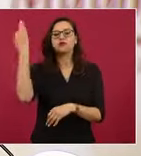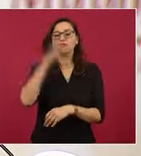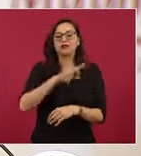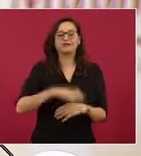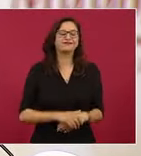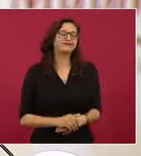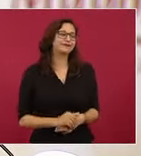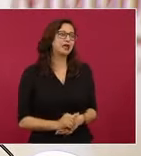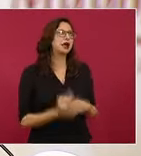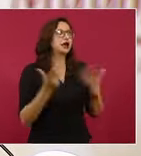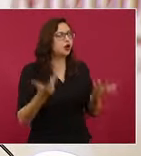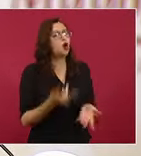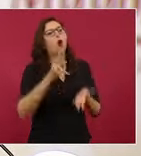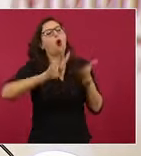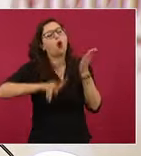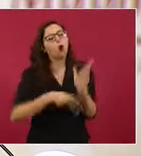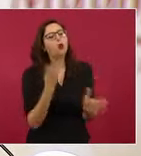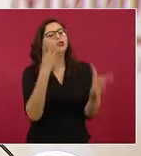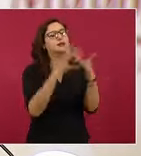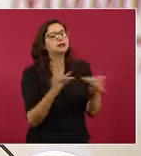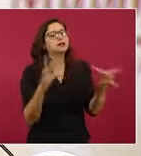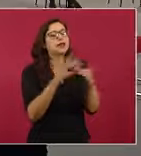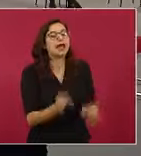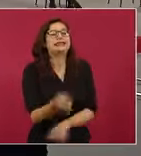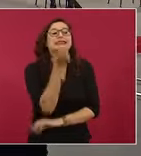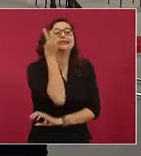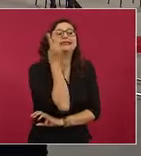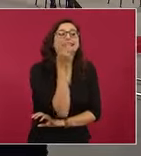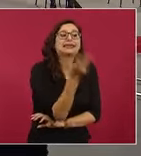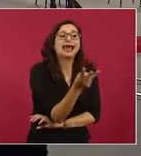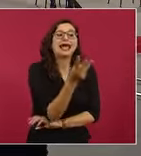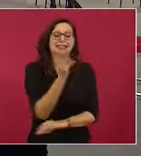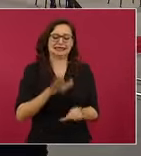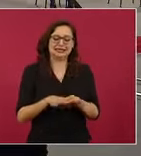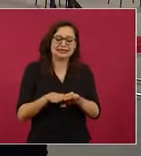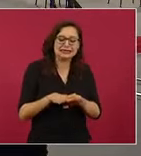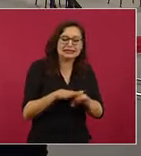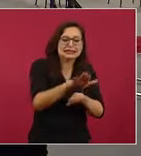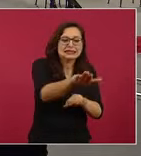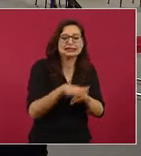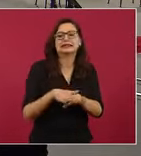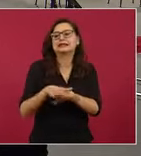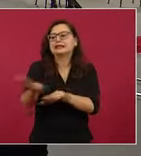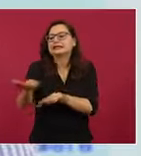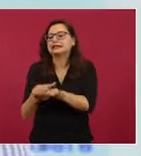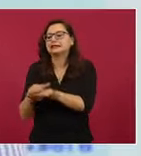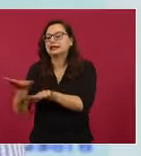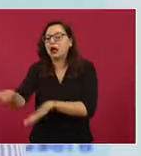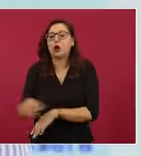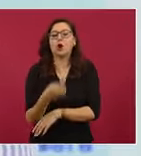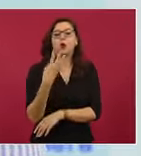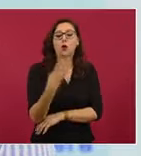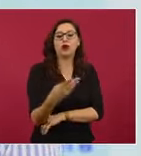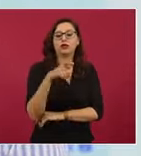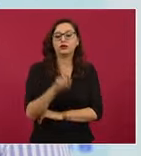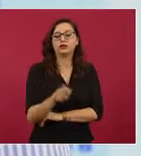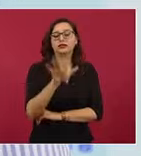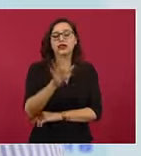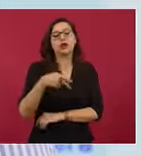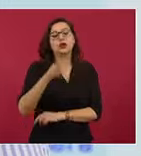se construyeron 3 pistas de concreto, una militar y 2 civiles, de 4.5 kilómetros de